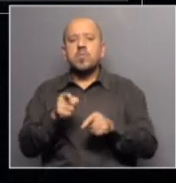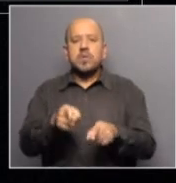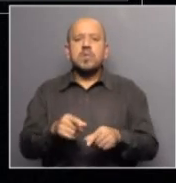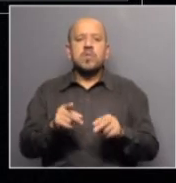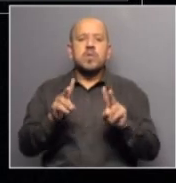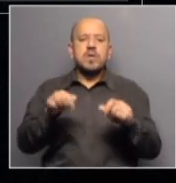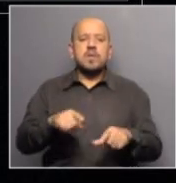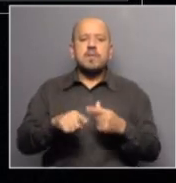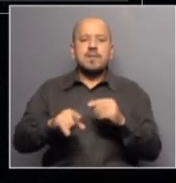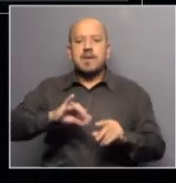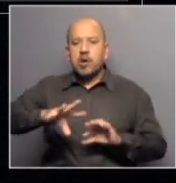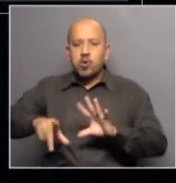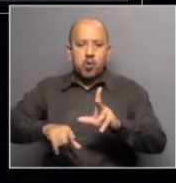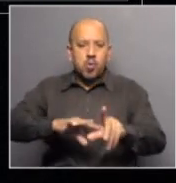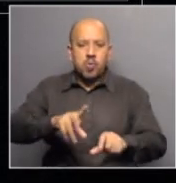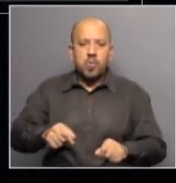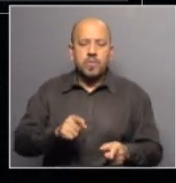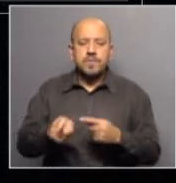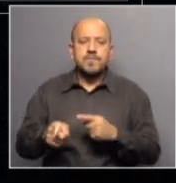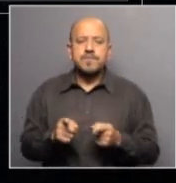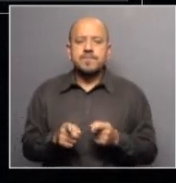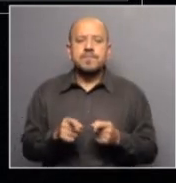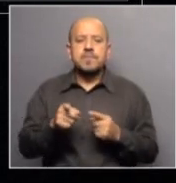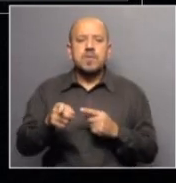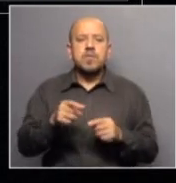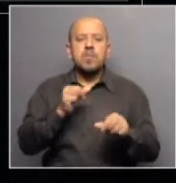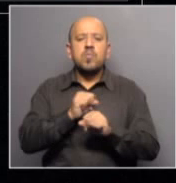hechos de inseguridad que han ocurrido en los últimos tiempos.